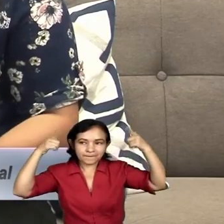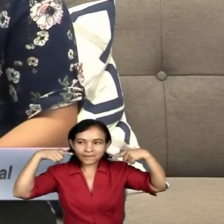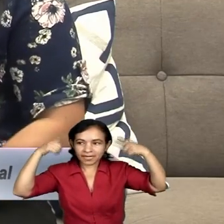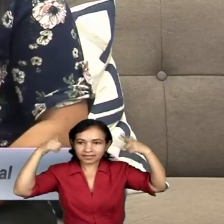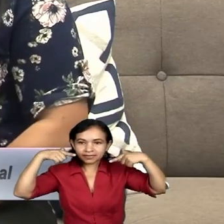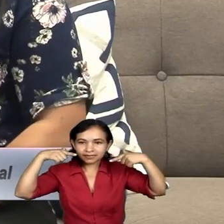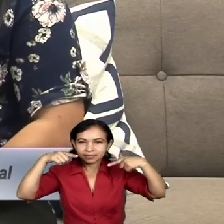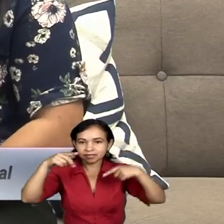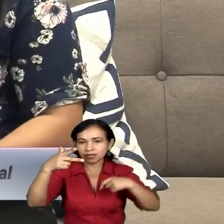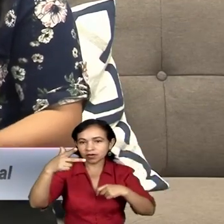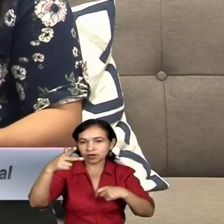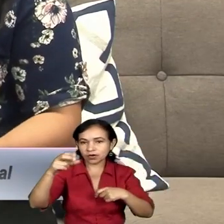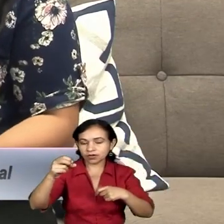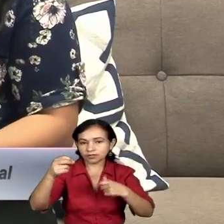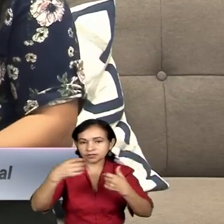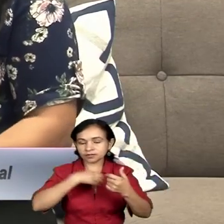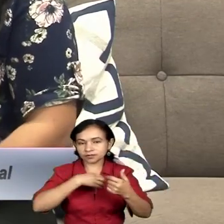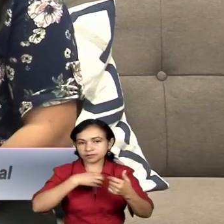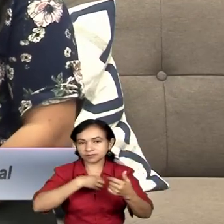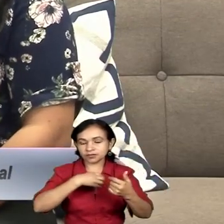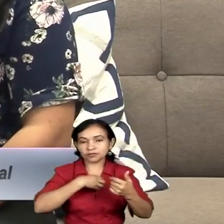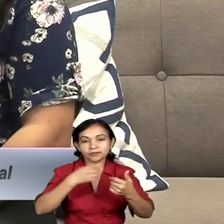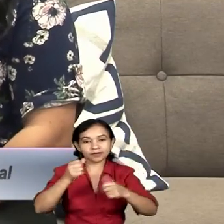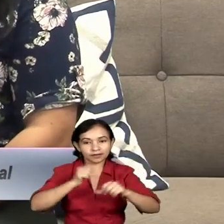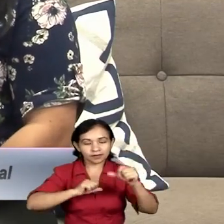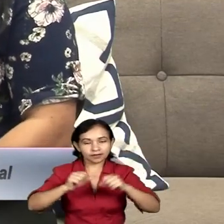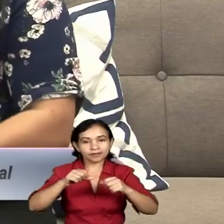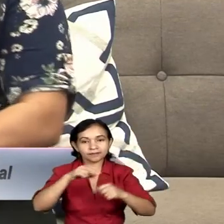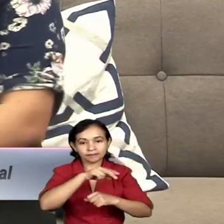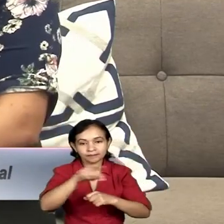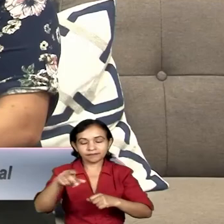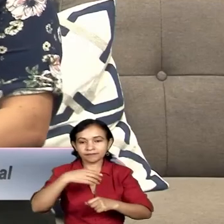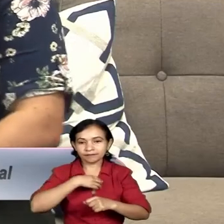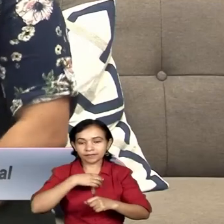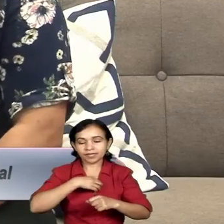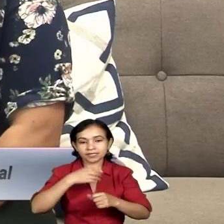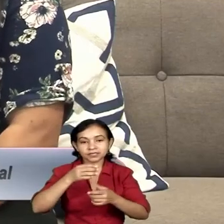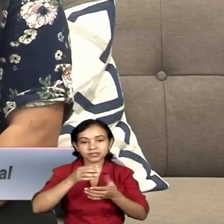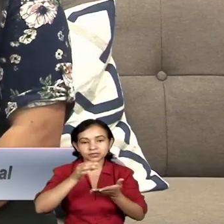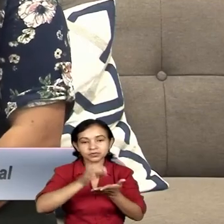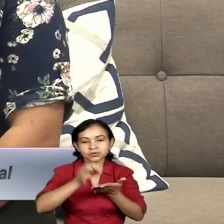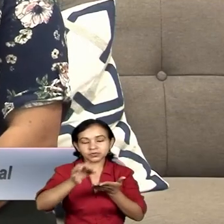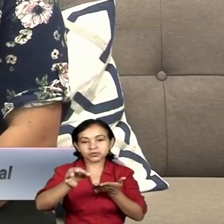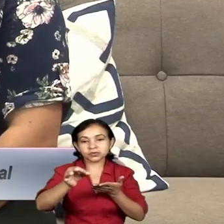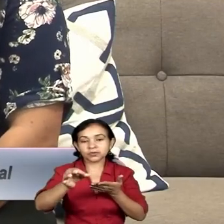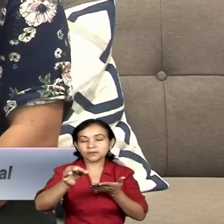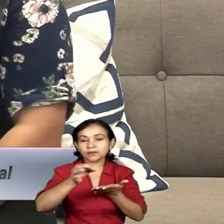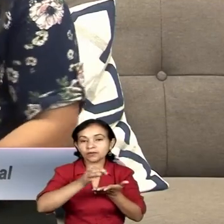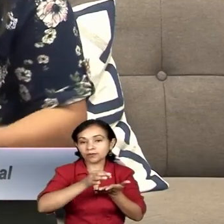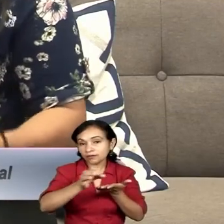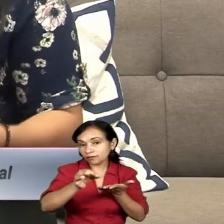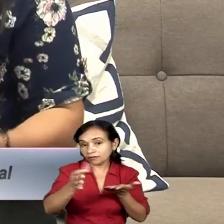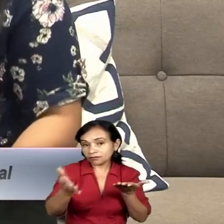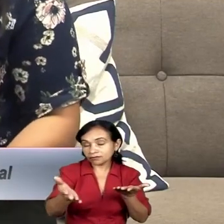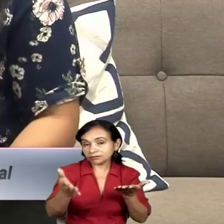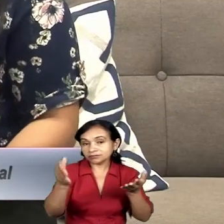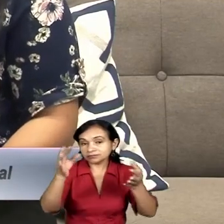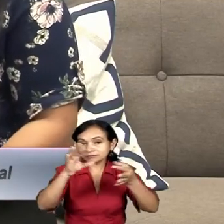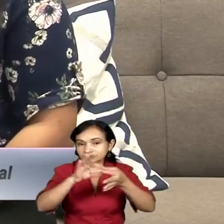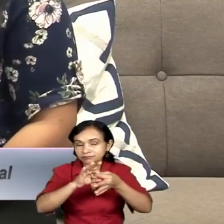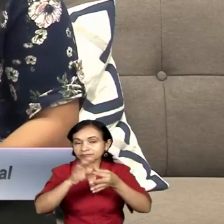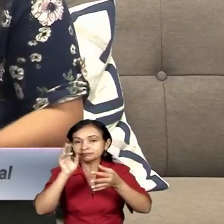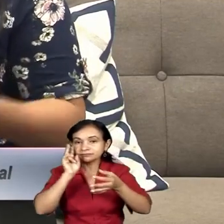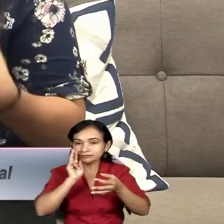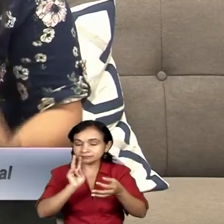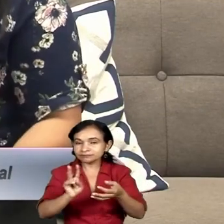alrededor de 80 empresarios, protagonistas también, van a estar en Somoto, visitando Somoto. Entonces, si ves, hay un movimiento